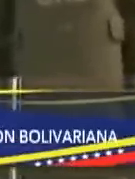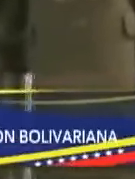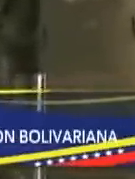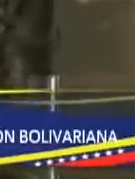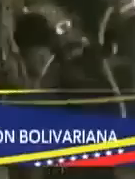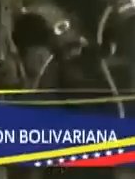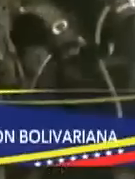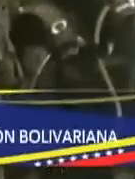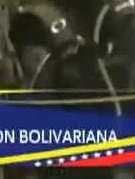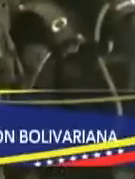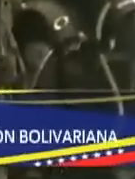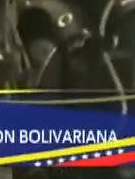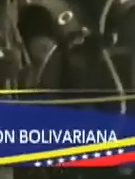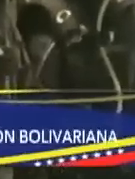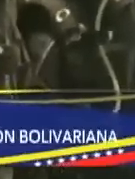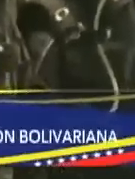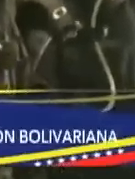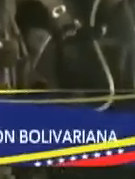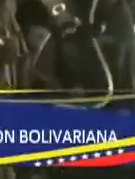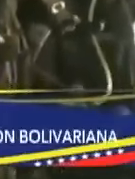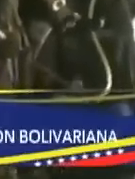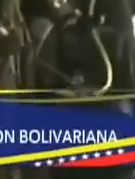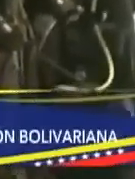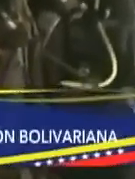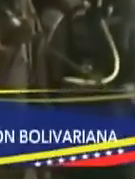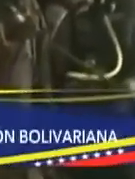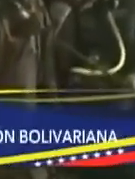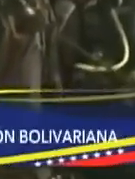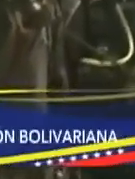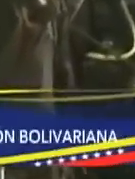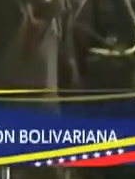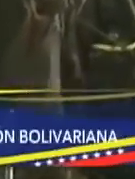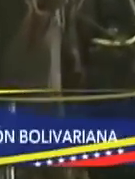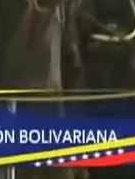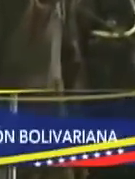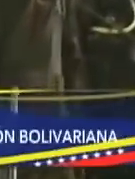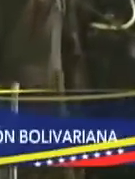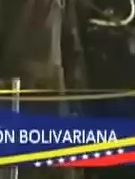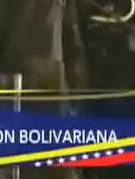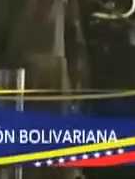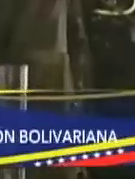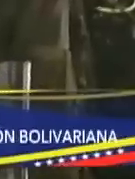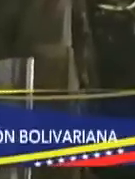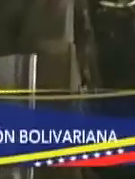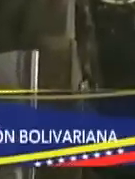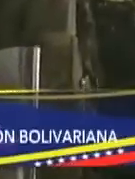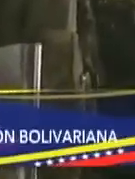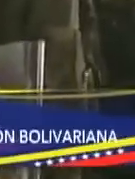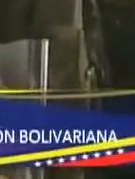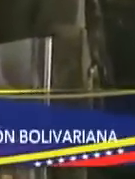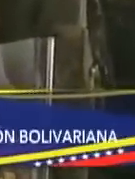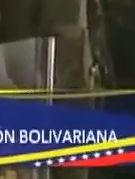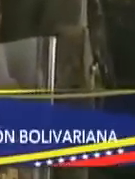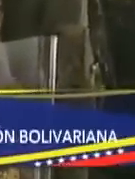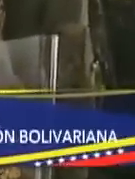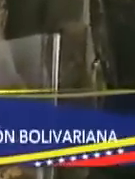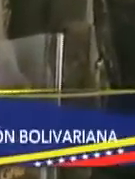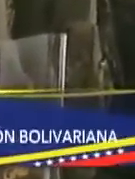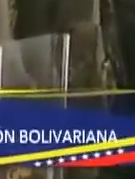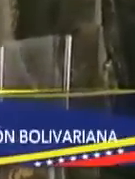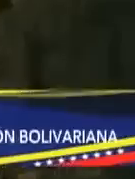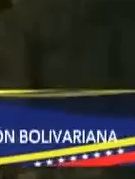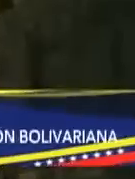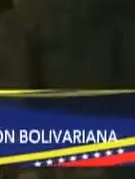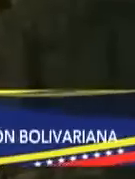de 1961, el primer paso que sentó las bases de un nuevo modelo social inclusivo y protagónico para